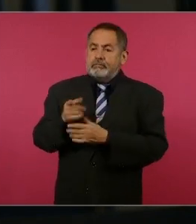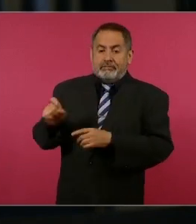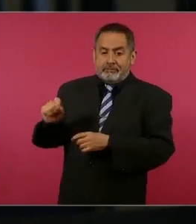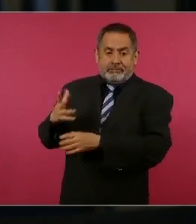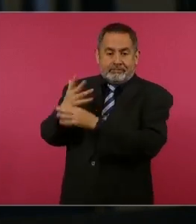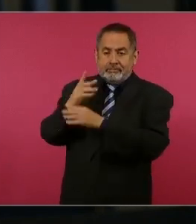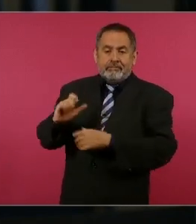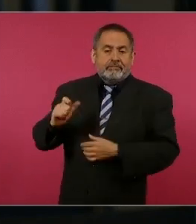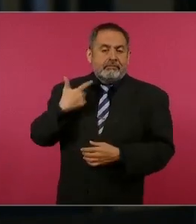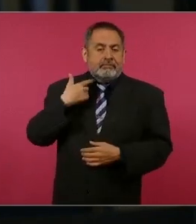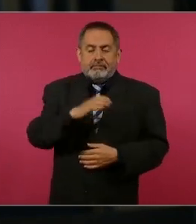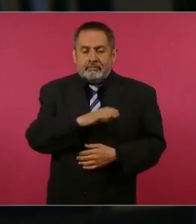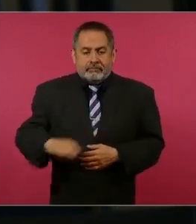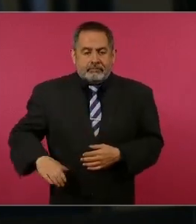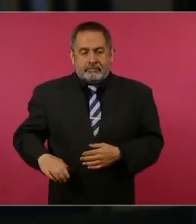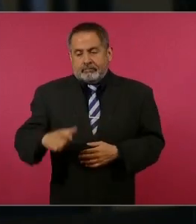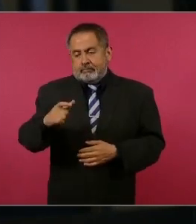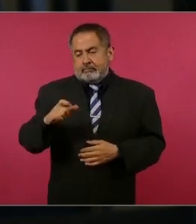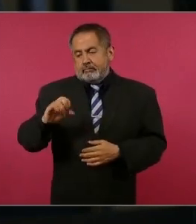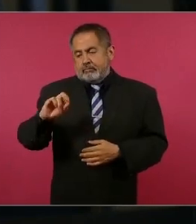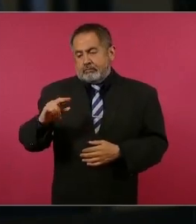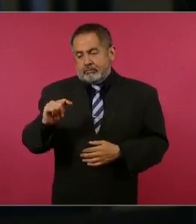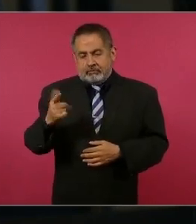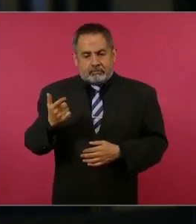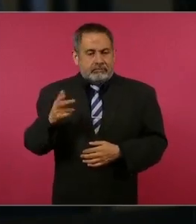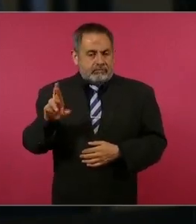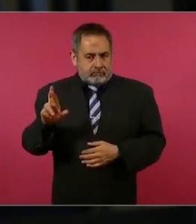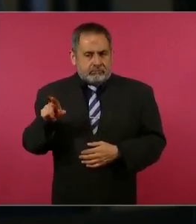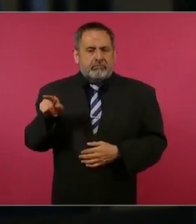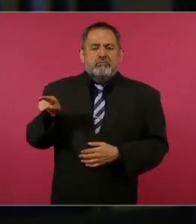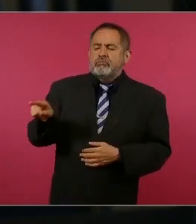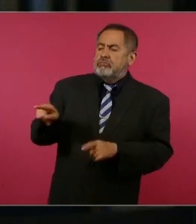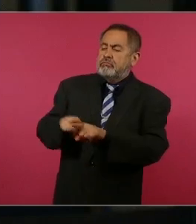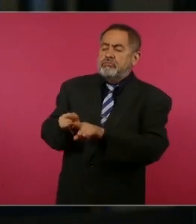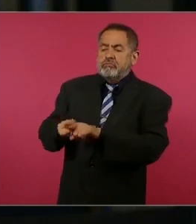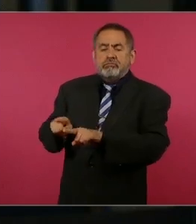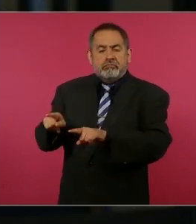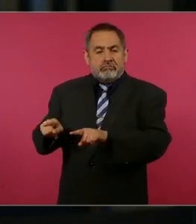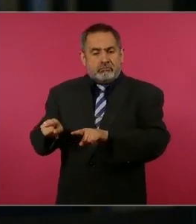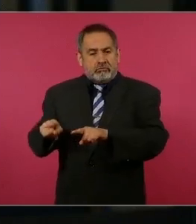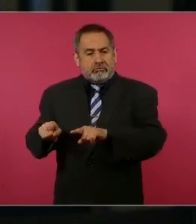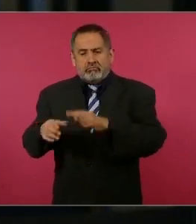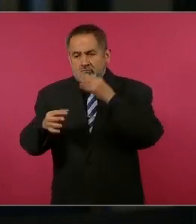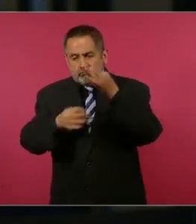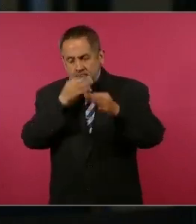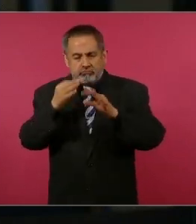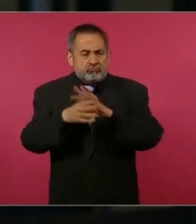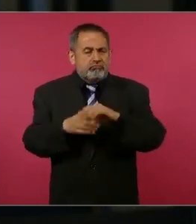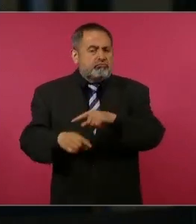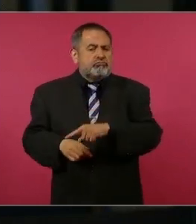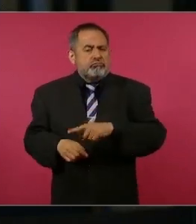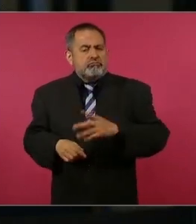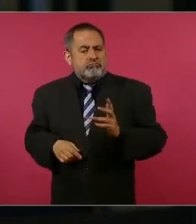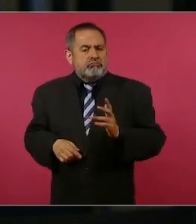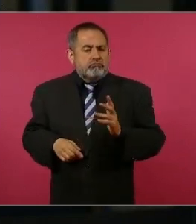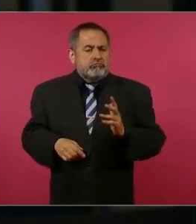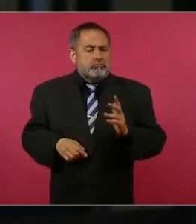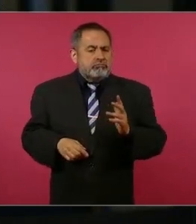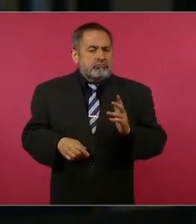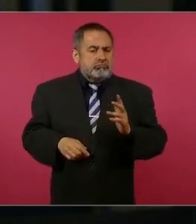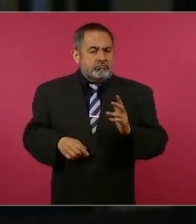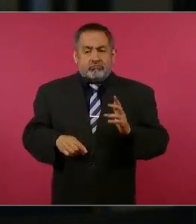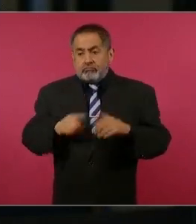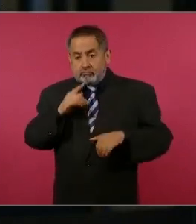la ex candidata Xochitl Gálvez, quien durante la jornada electoral hace mención de